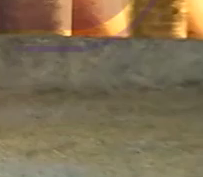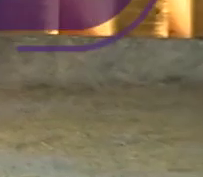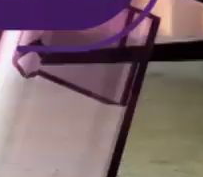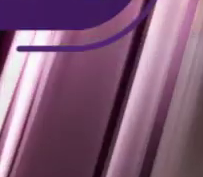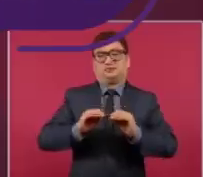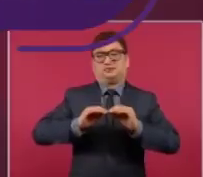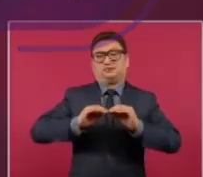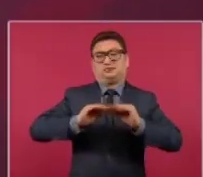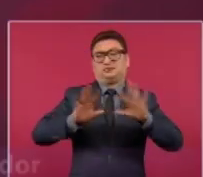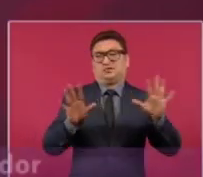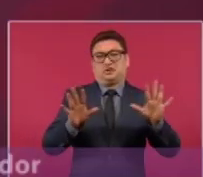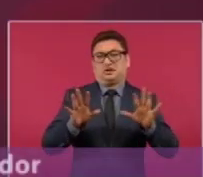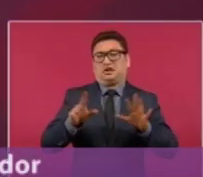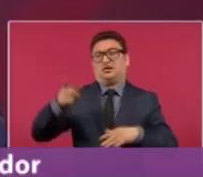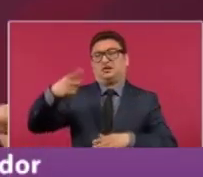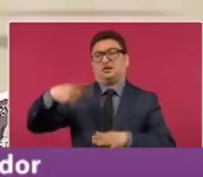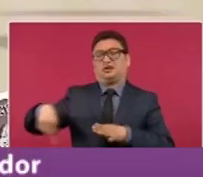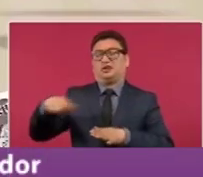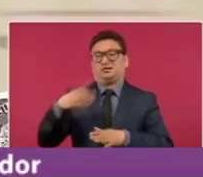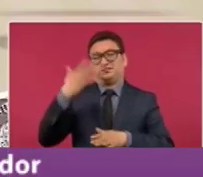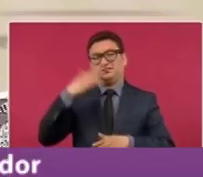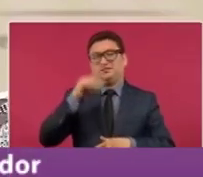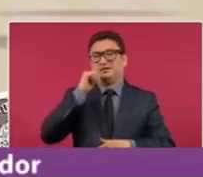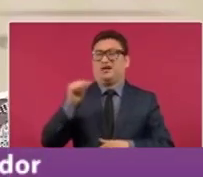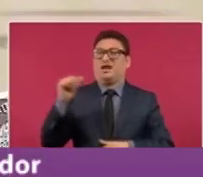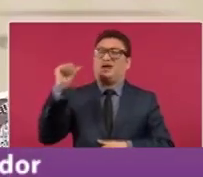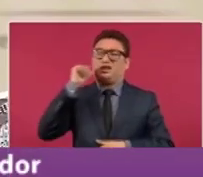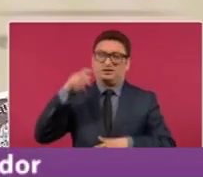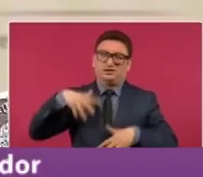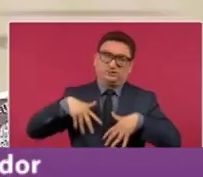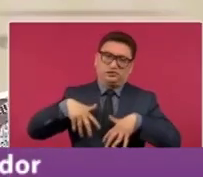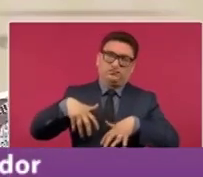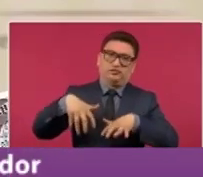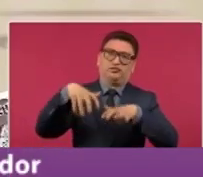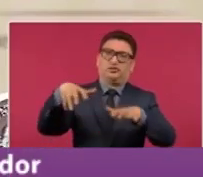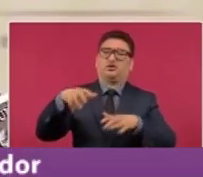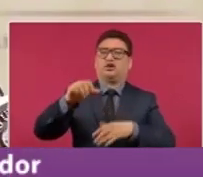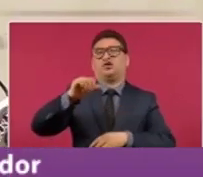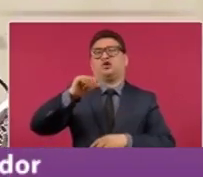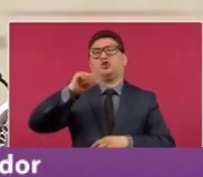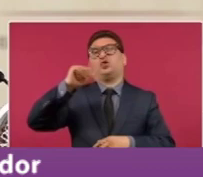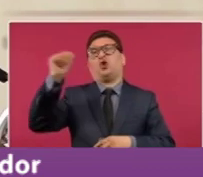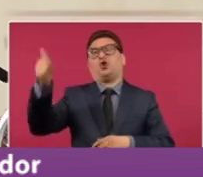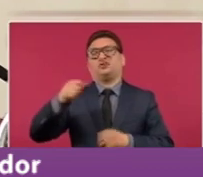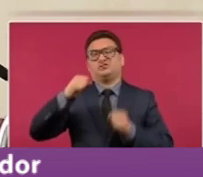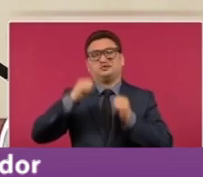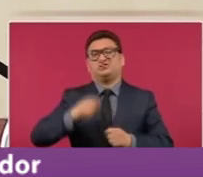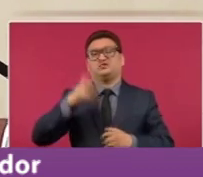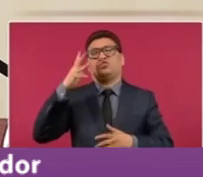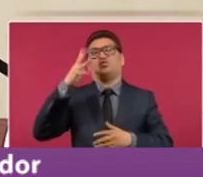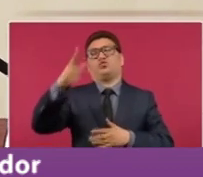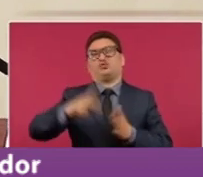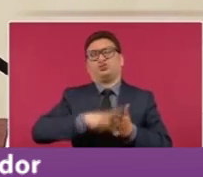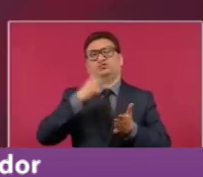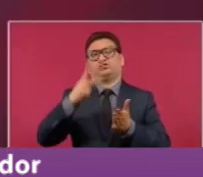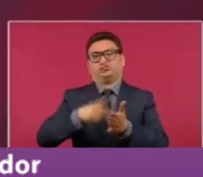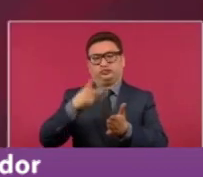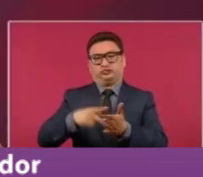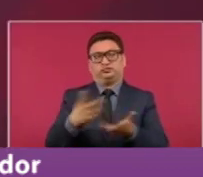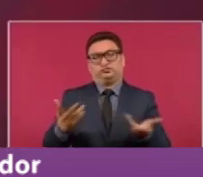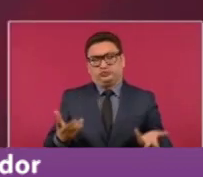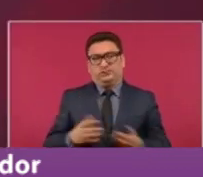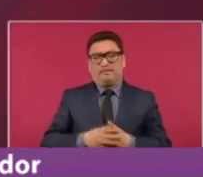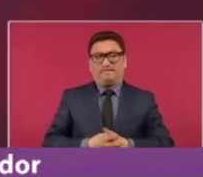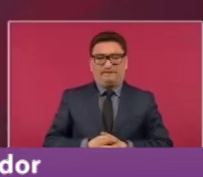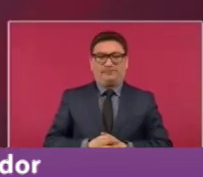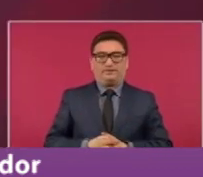transeúntes. El gobierno mexicano ha expresado su interés para que la empresa estadounidense de autos eléctricos instale una planta, sin embargo, aún